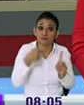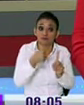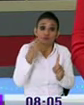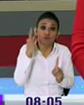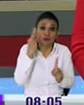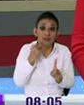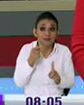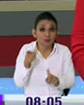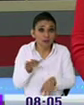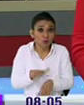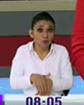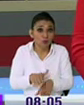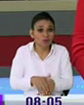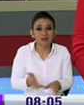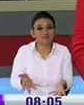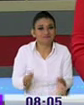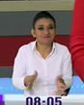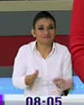el responsable.